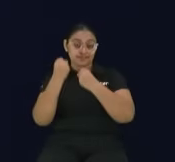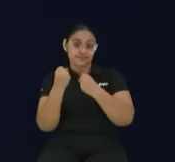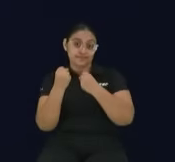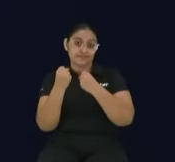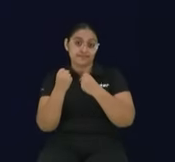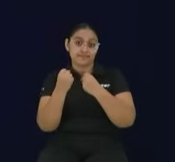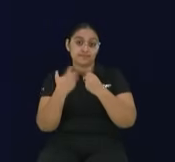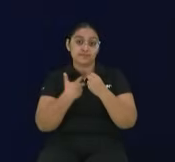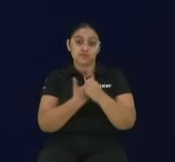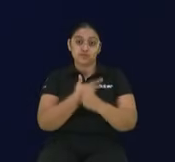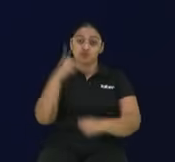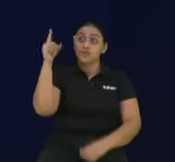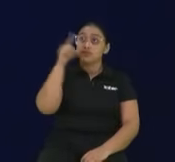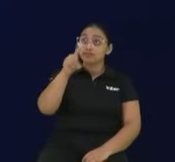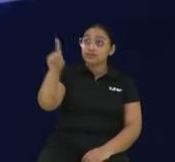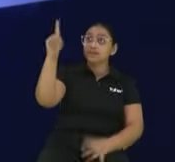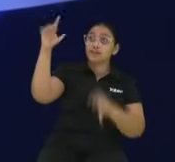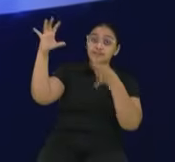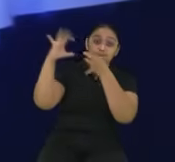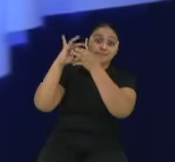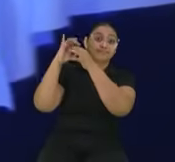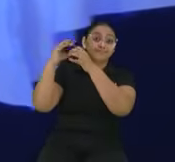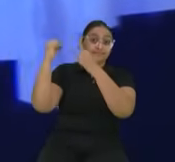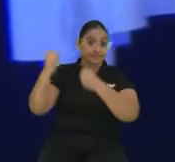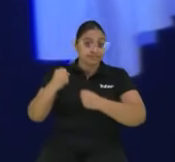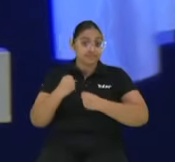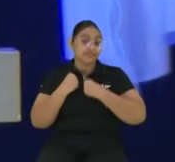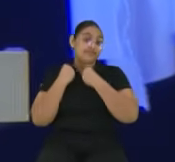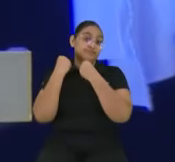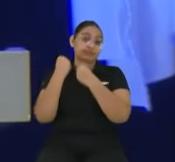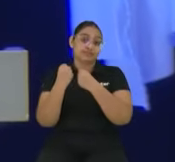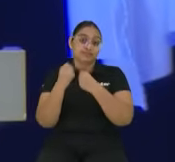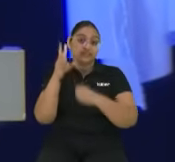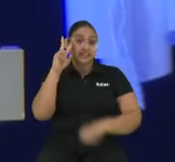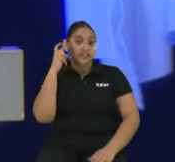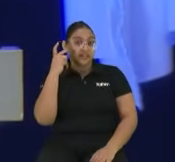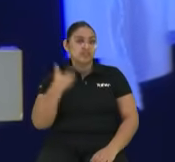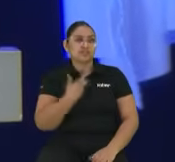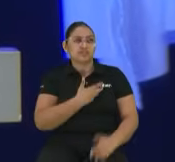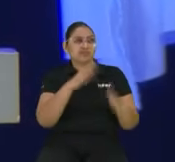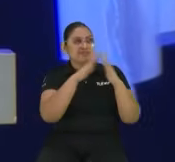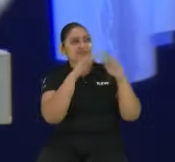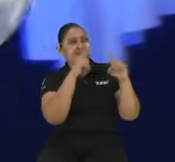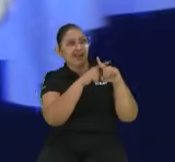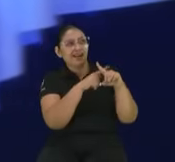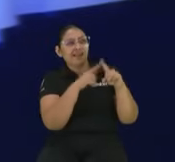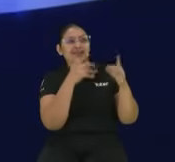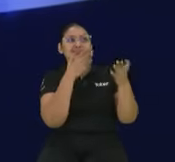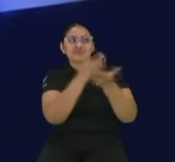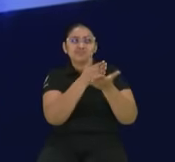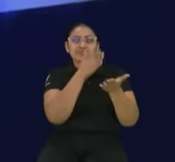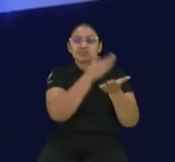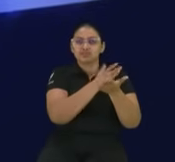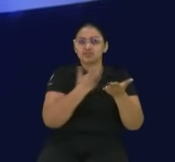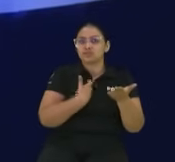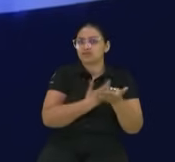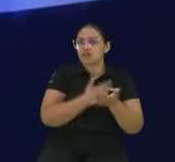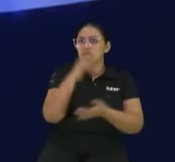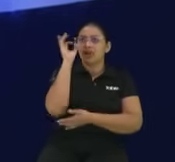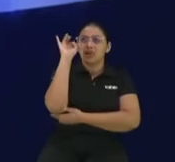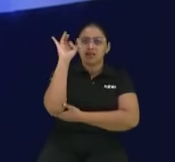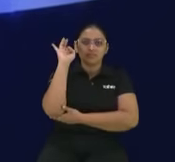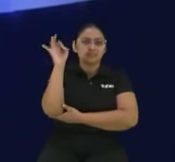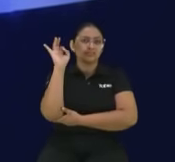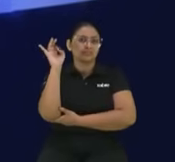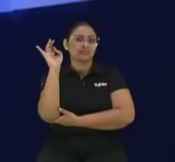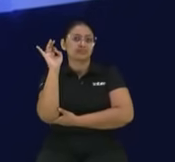fortaleceos en el señor en pocas palabras cuando abrimos las puertas de la iglesia media semana lo que pretendemos los predicadores y los que están en la